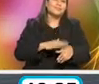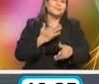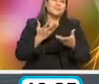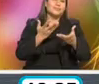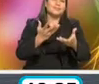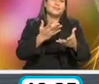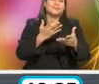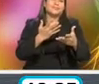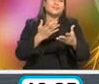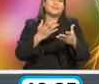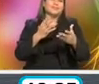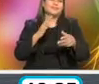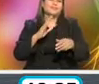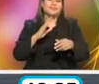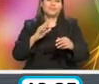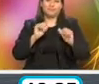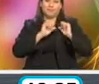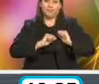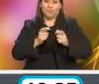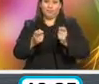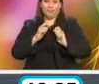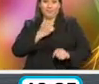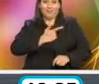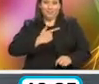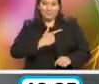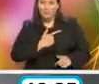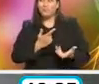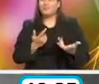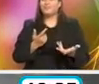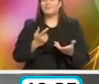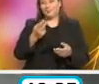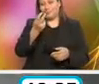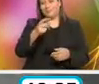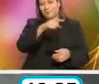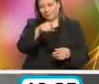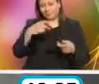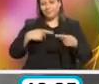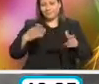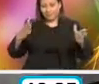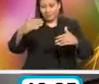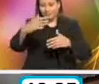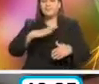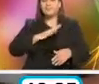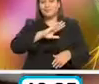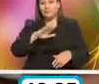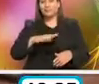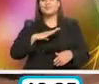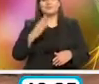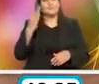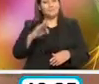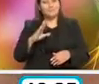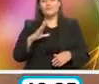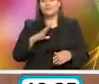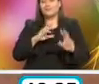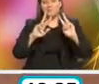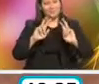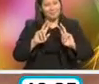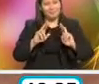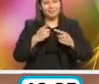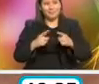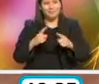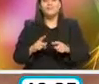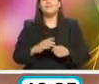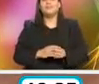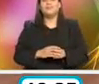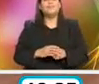la pasión, el deseo por el poder. Entonces, todos estos personajes ahí están. Entonces hay muerte, hay traiciones, hay de todo. Hay de todo. Hay de